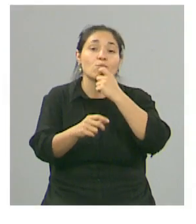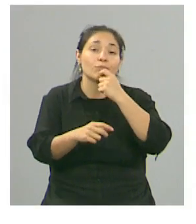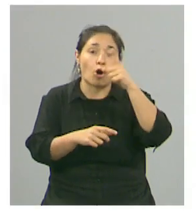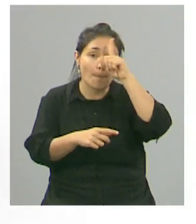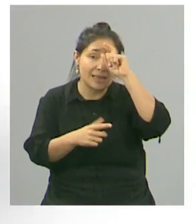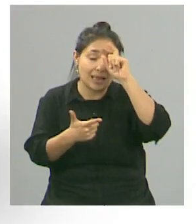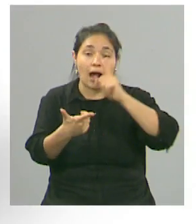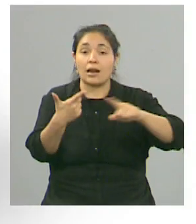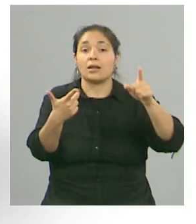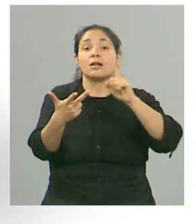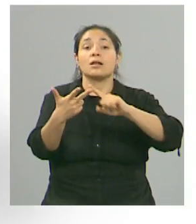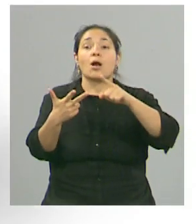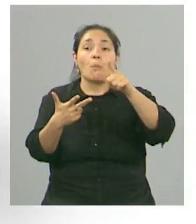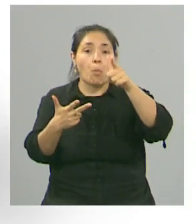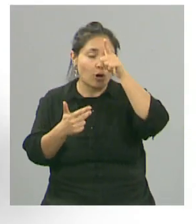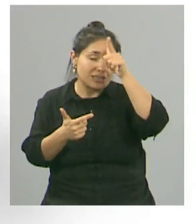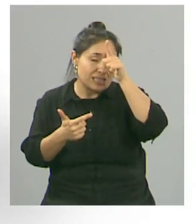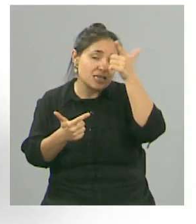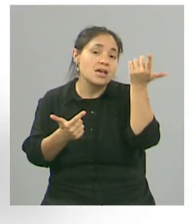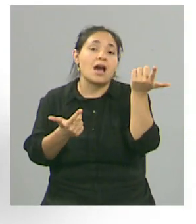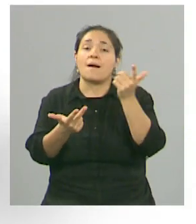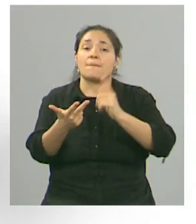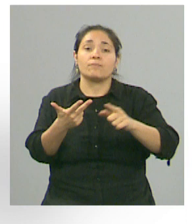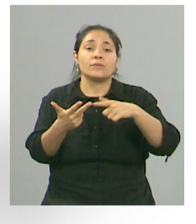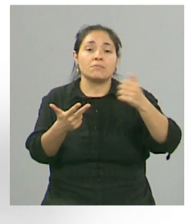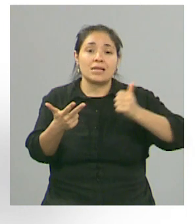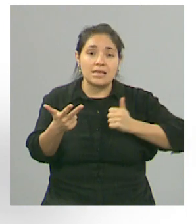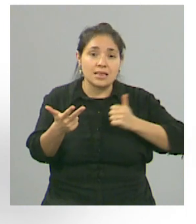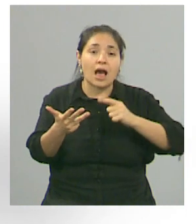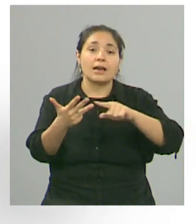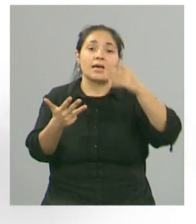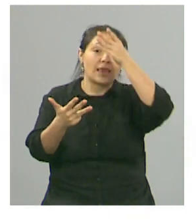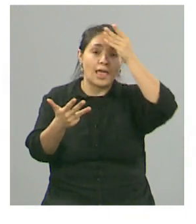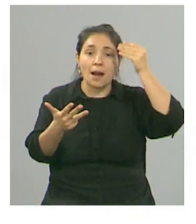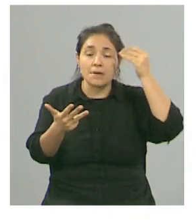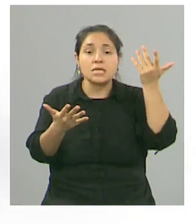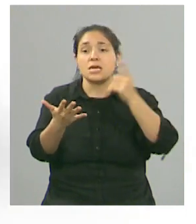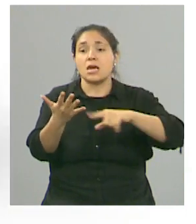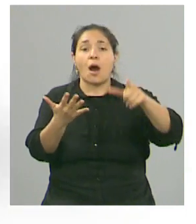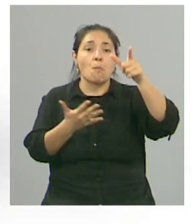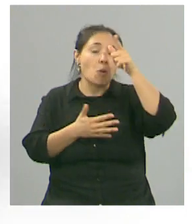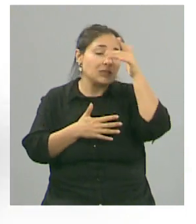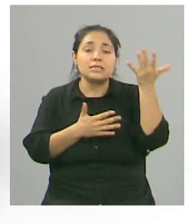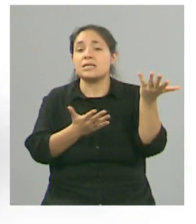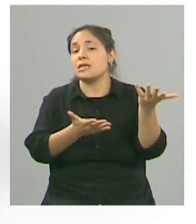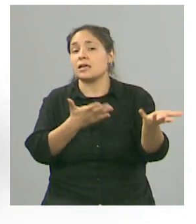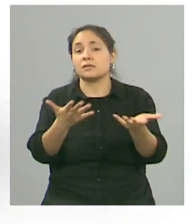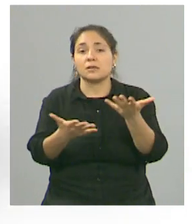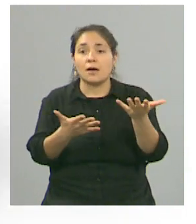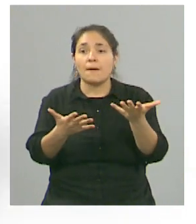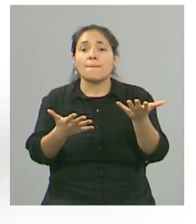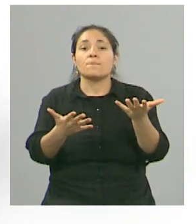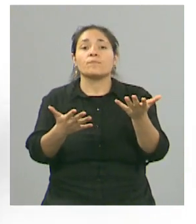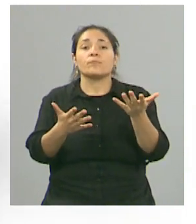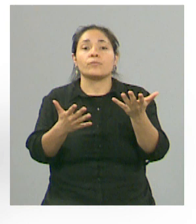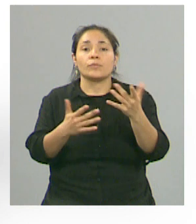hospital, puede ser en la fuerza de seguridad, puede ser en las Fuerzas Armadas, Gendarmería, policías,